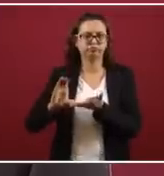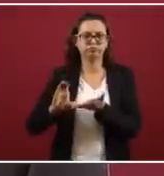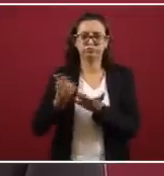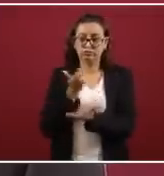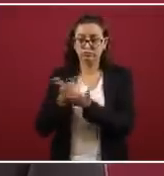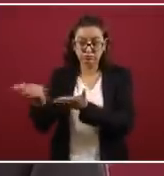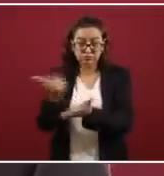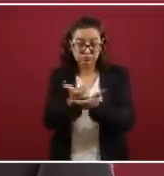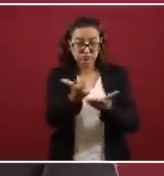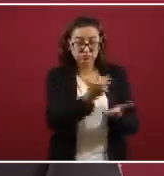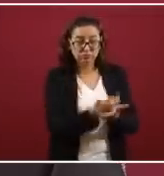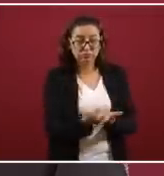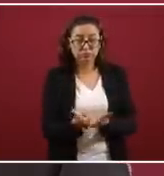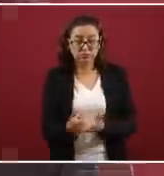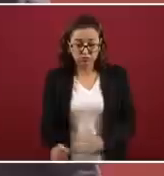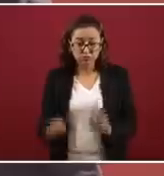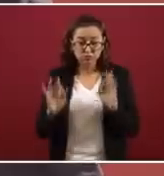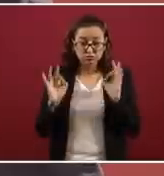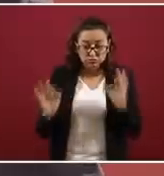no